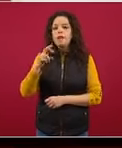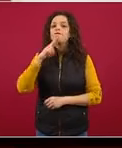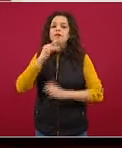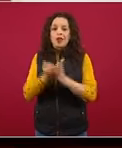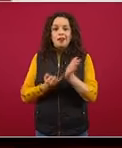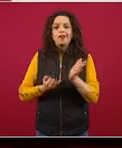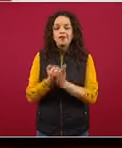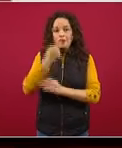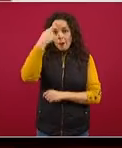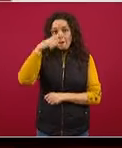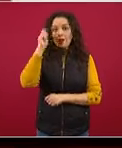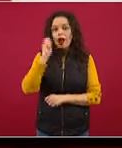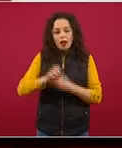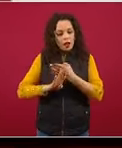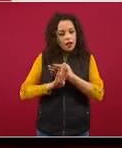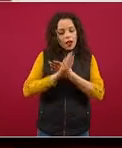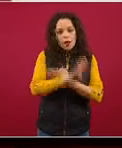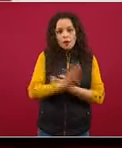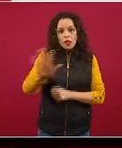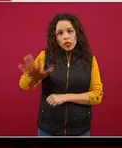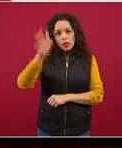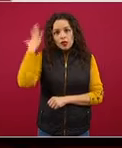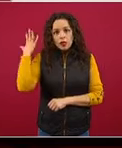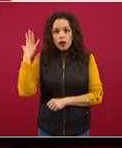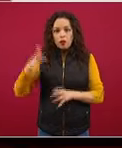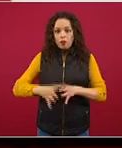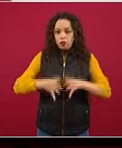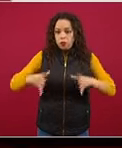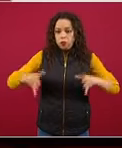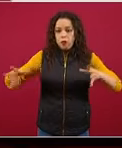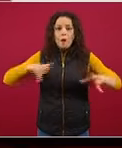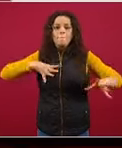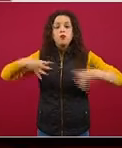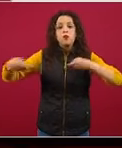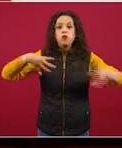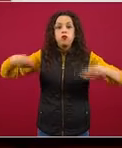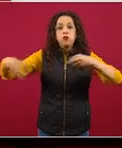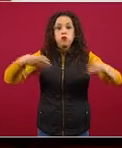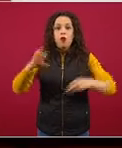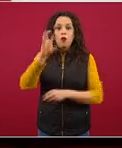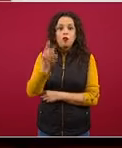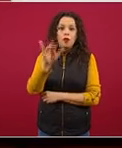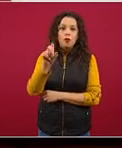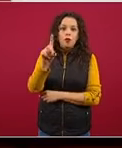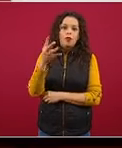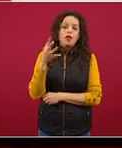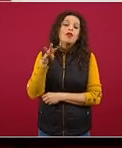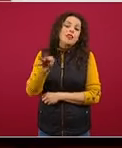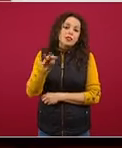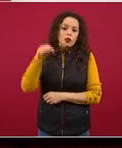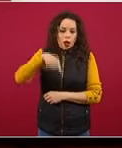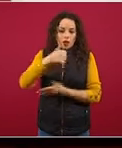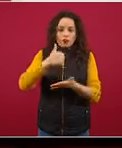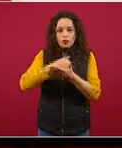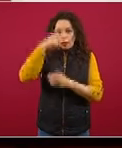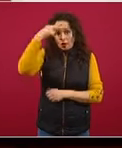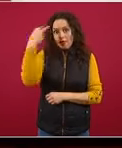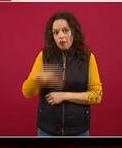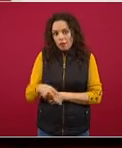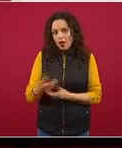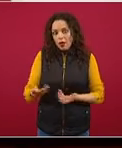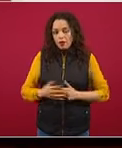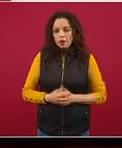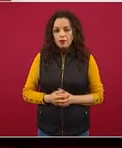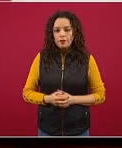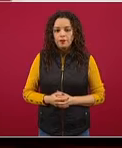crecimiento progresivo y rápido que ha habido de la epidemia de COVID-19 en la Ciudad de México particularmente. Entonces,